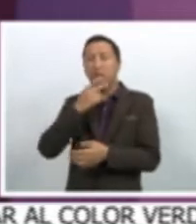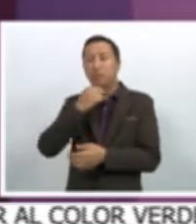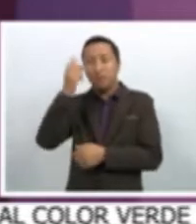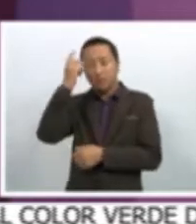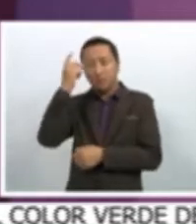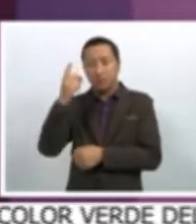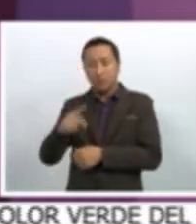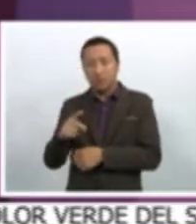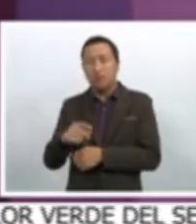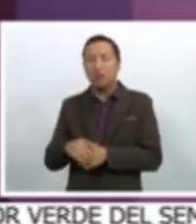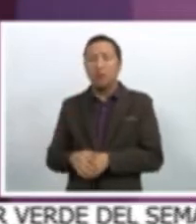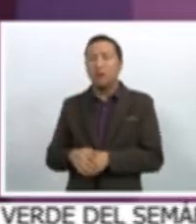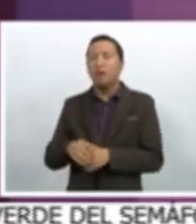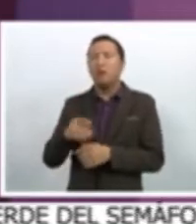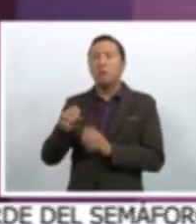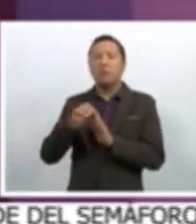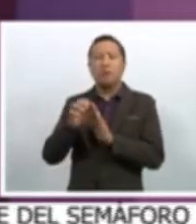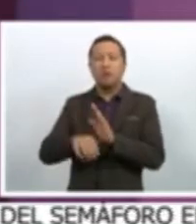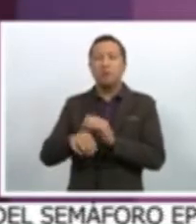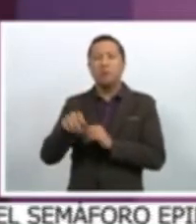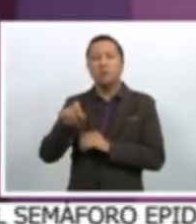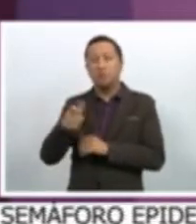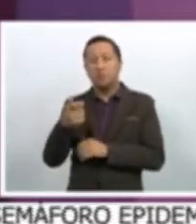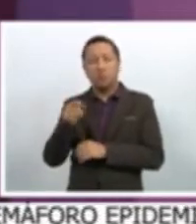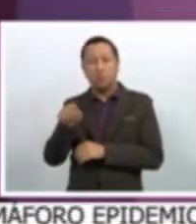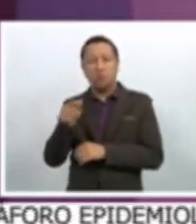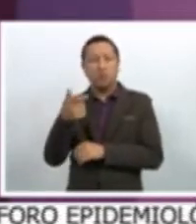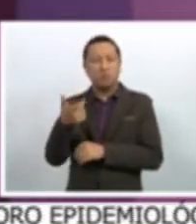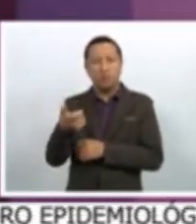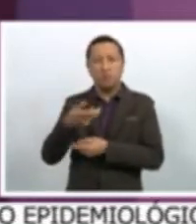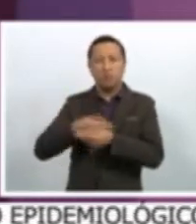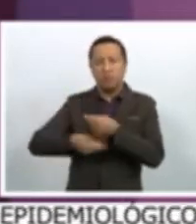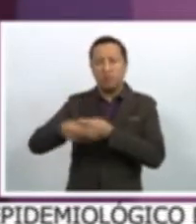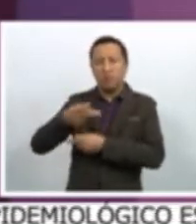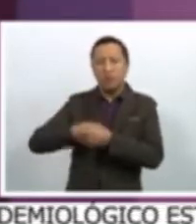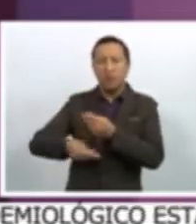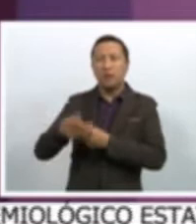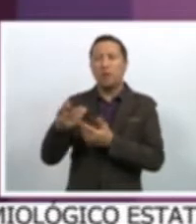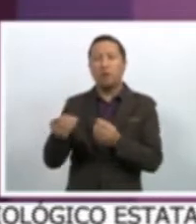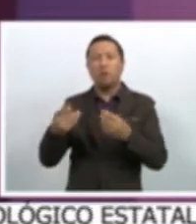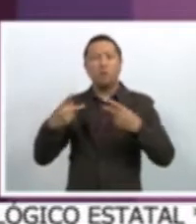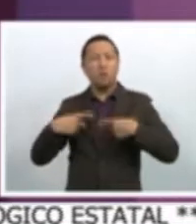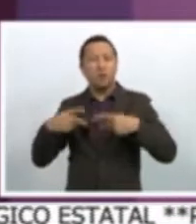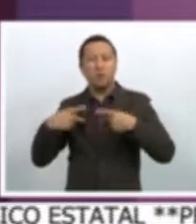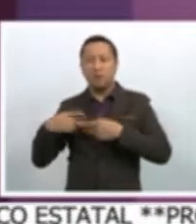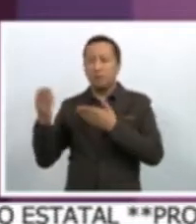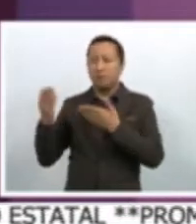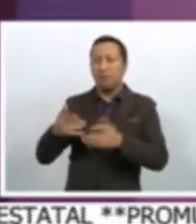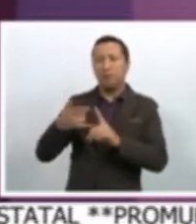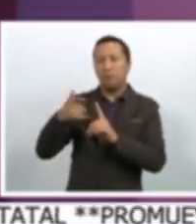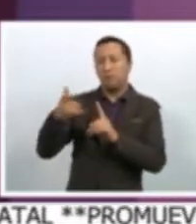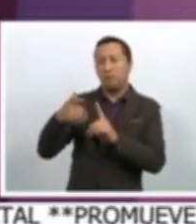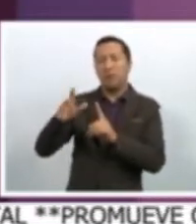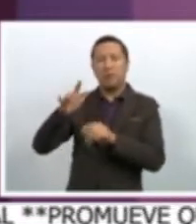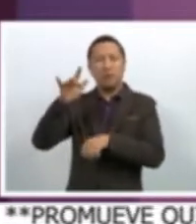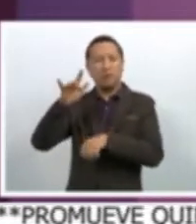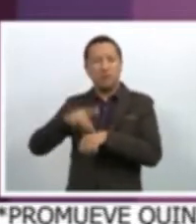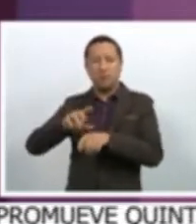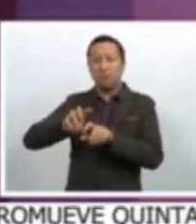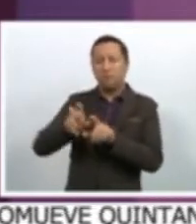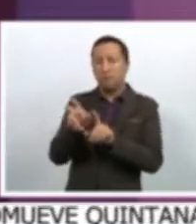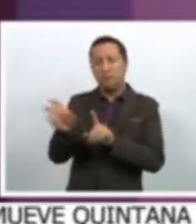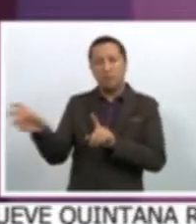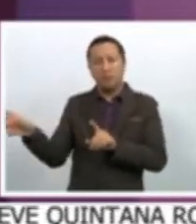Las zonas en donde tienes intercambio de dinero, donde la gente se apoya, las manijas de las puertas, si es que tienes un negocio cerrado, hay que